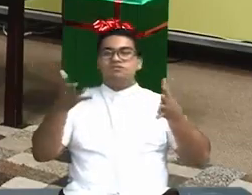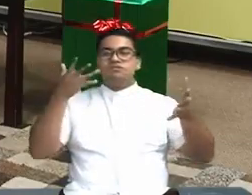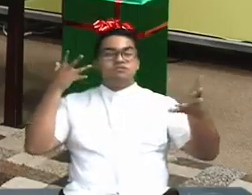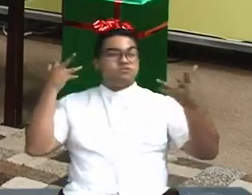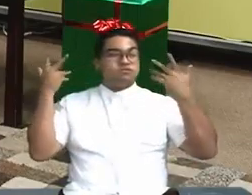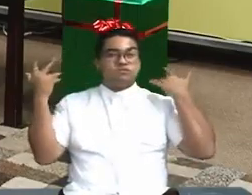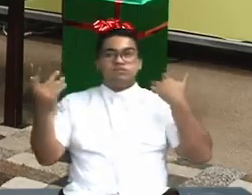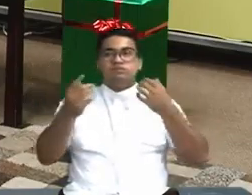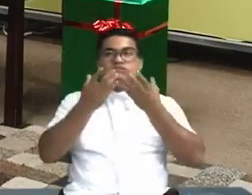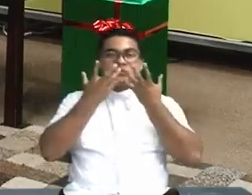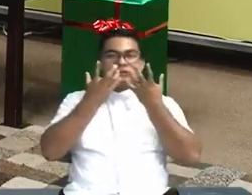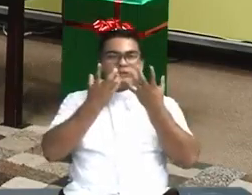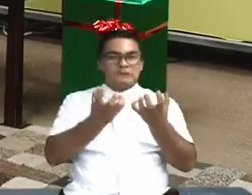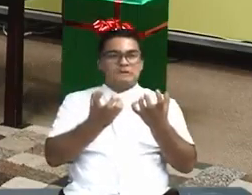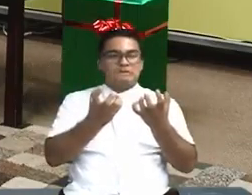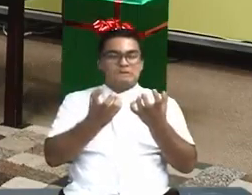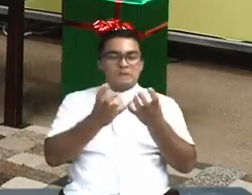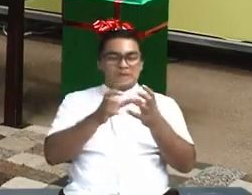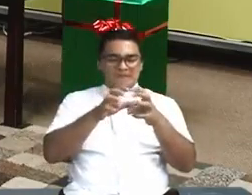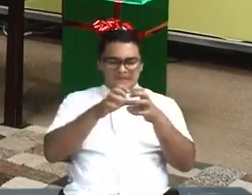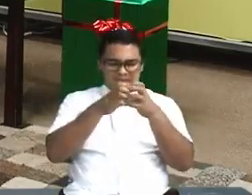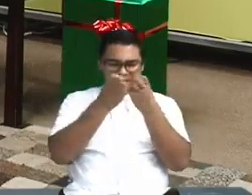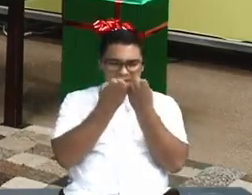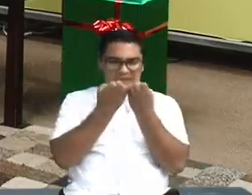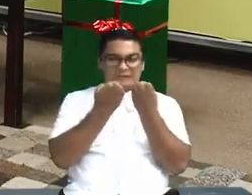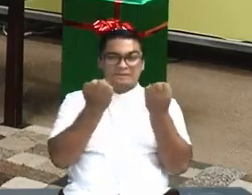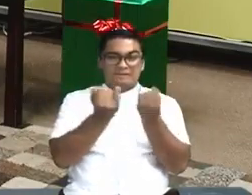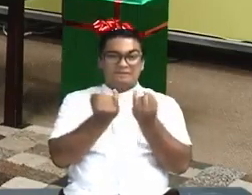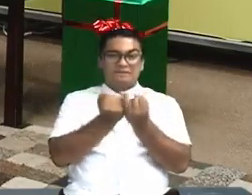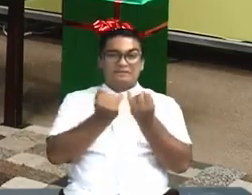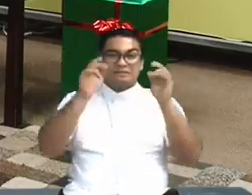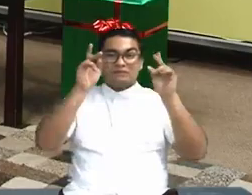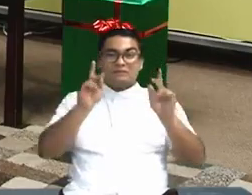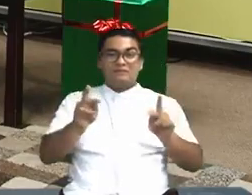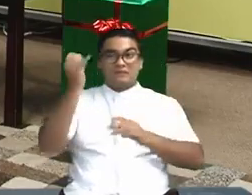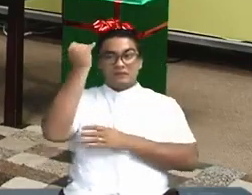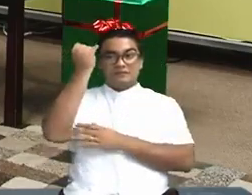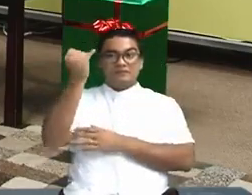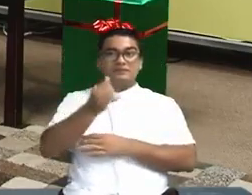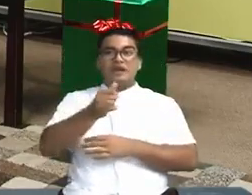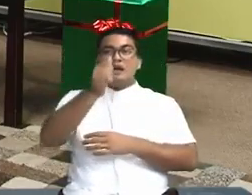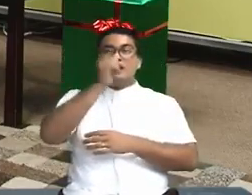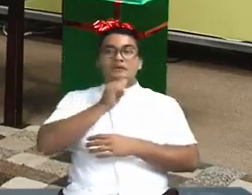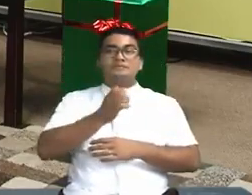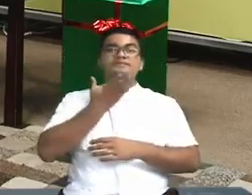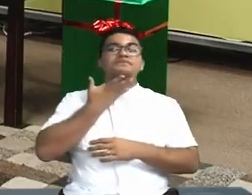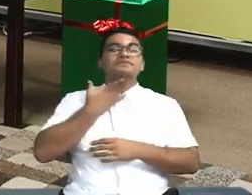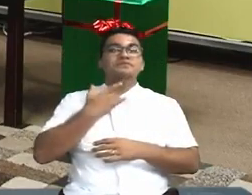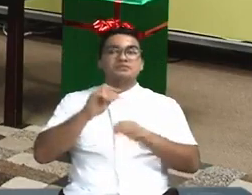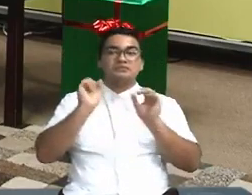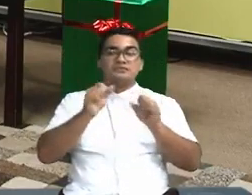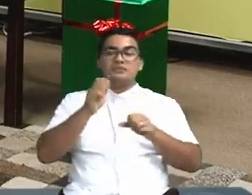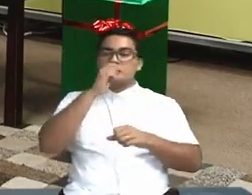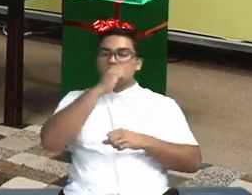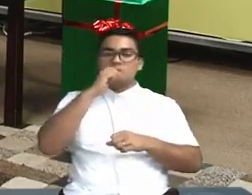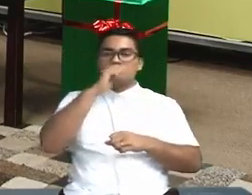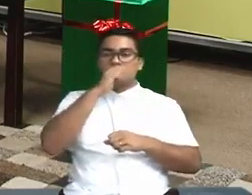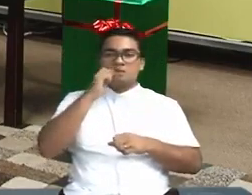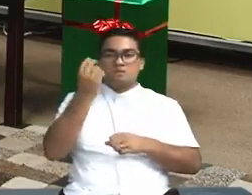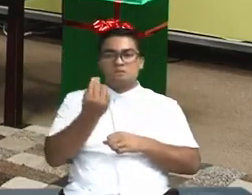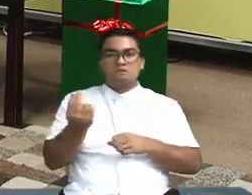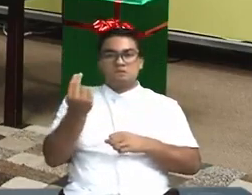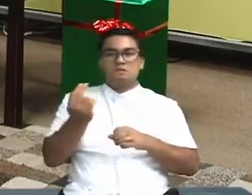y ahí es donde se forma la grieta. Entonces lo ideal es que nosotros nos mantengamos hidratados. Podemos usar protectores labiales, como